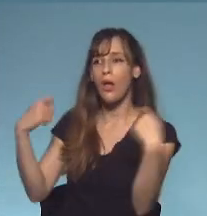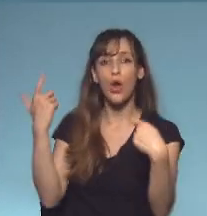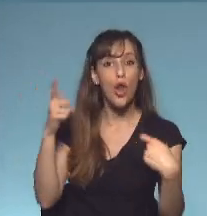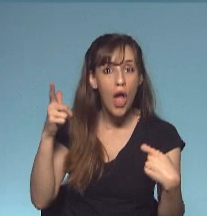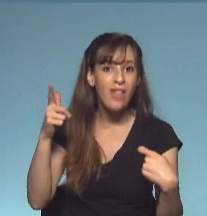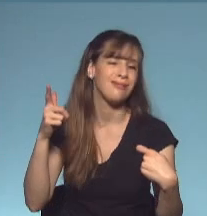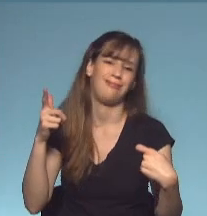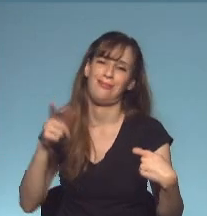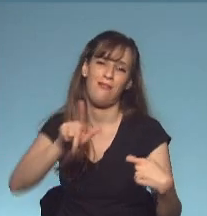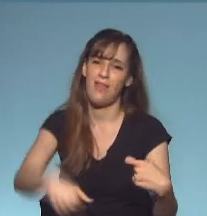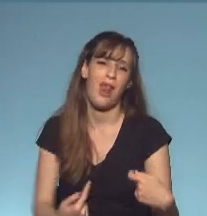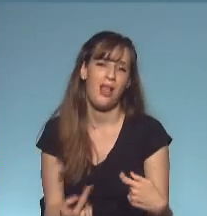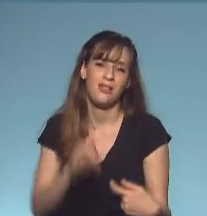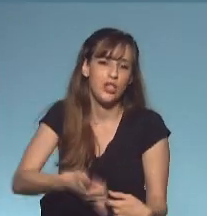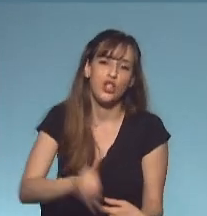al contagio.